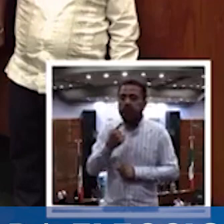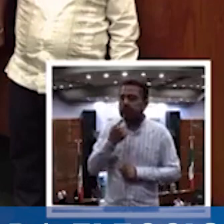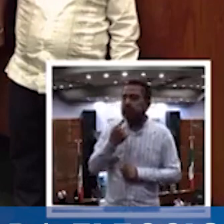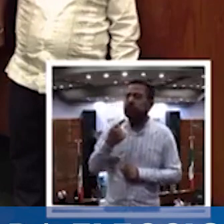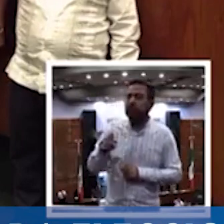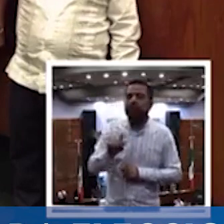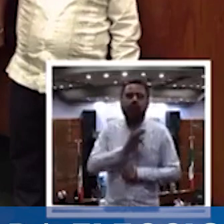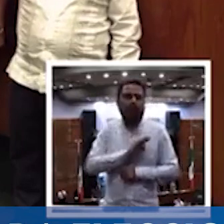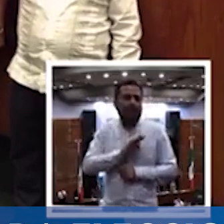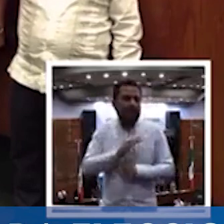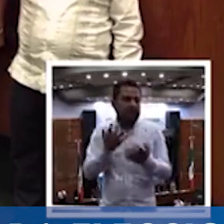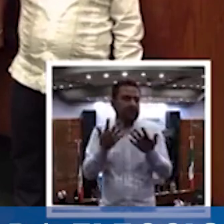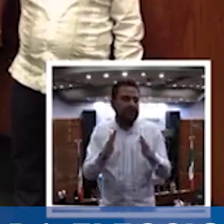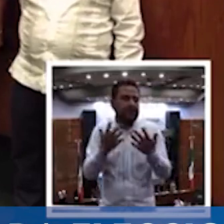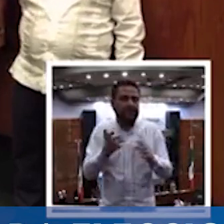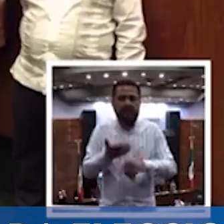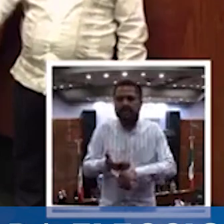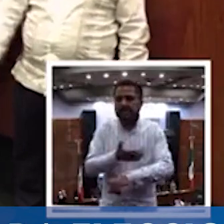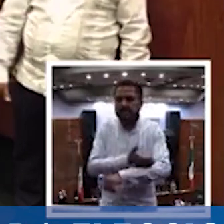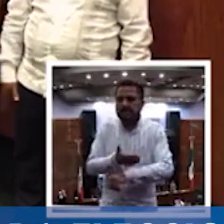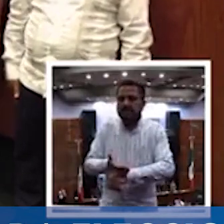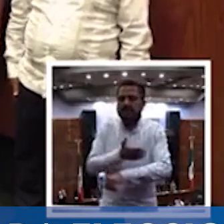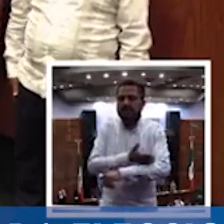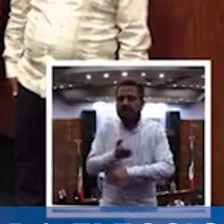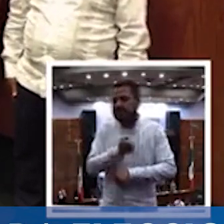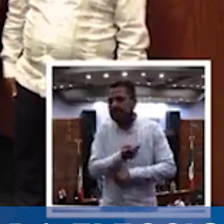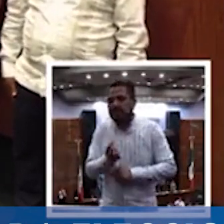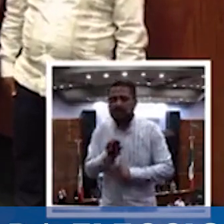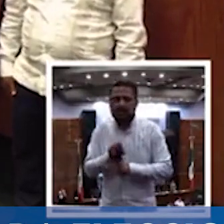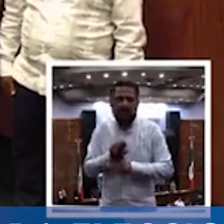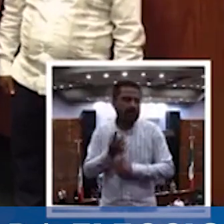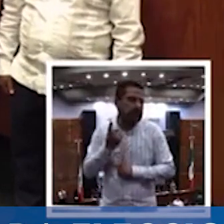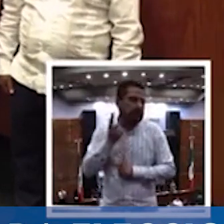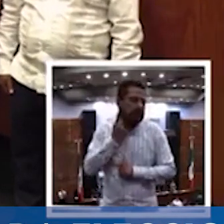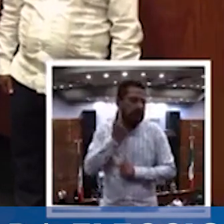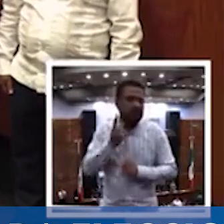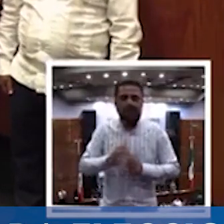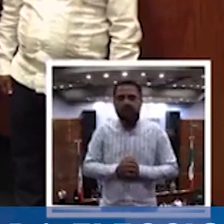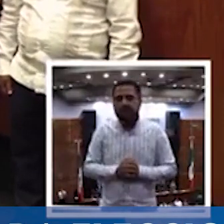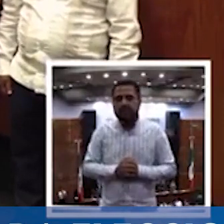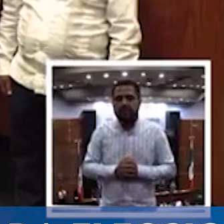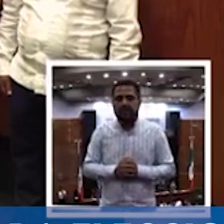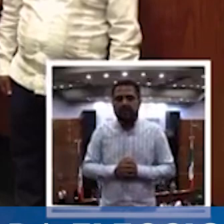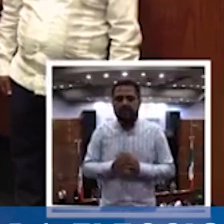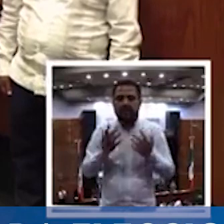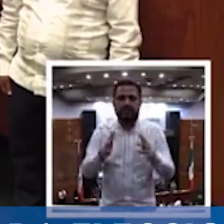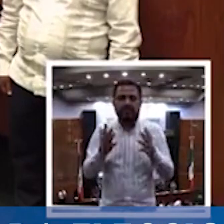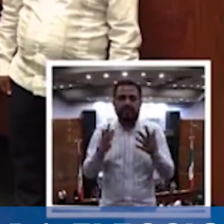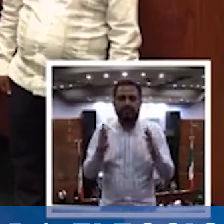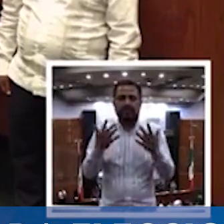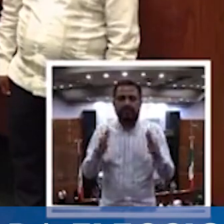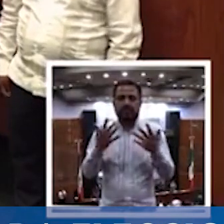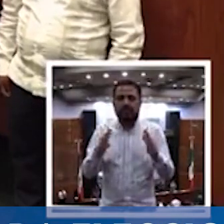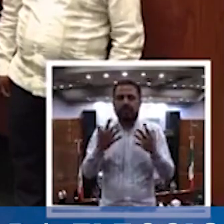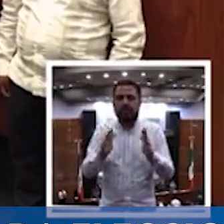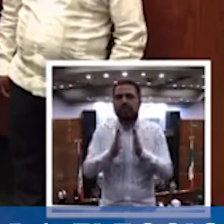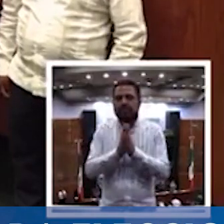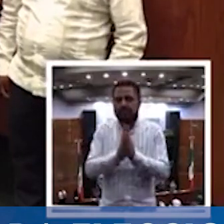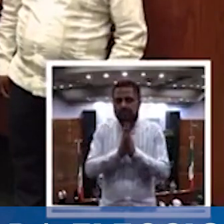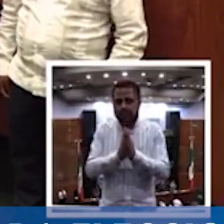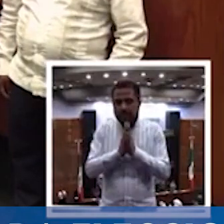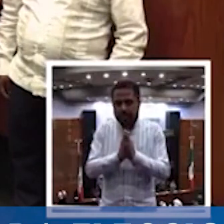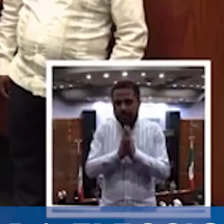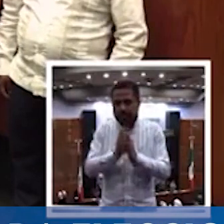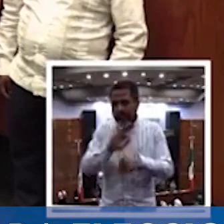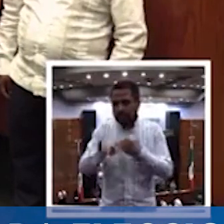diputadas y diputados que dejaron el cargo En el último año de la legislatura para competir en la nueva contienda electoral en su